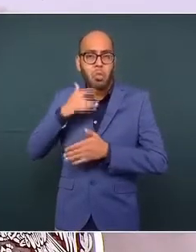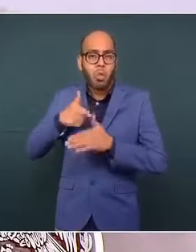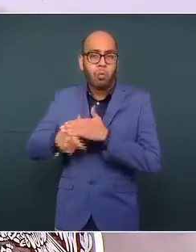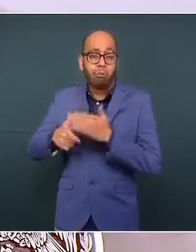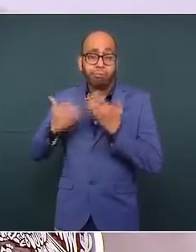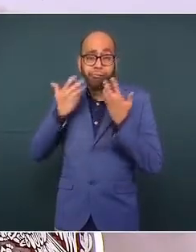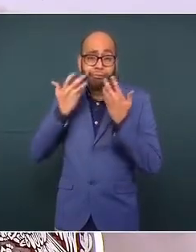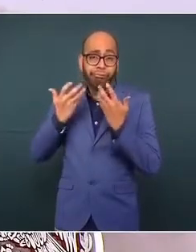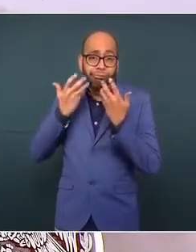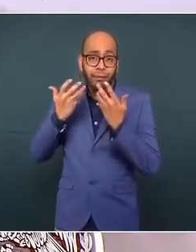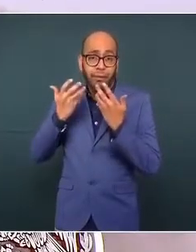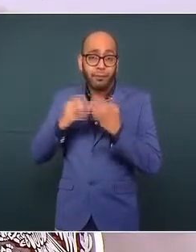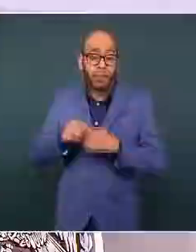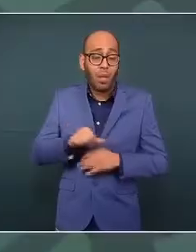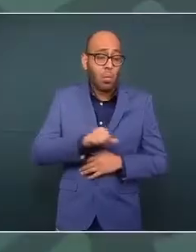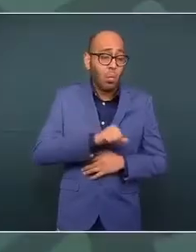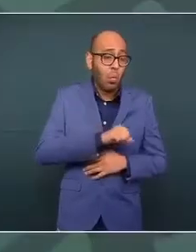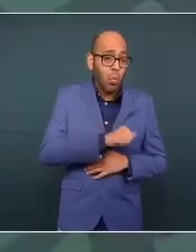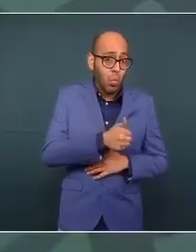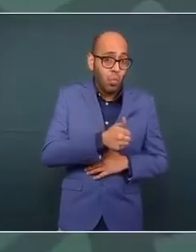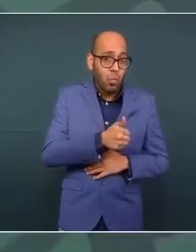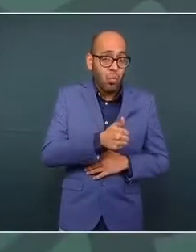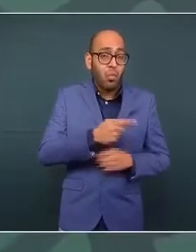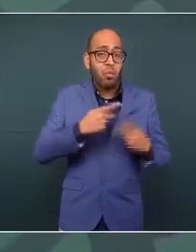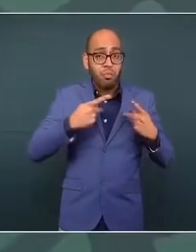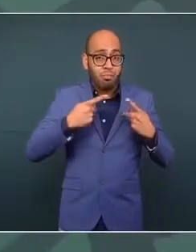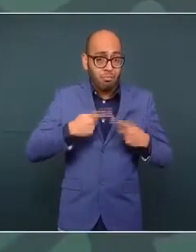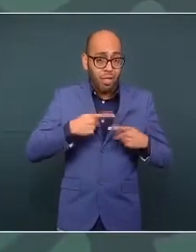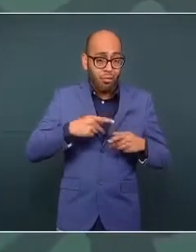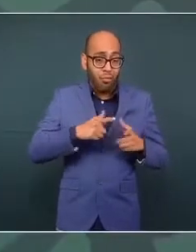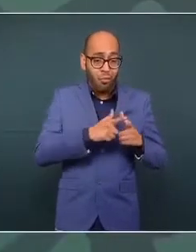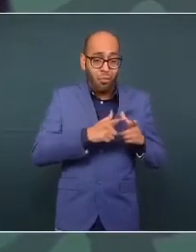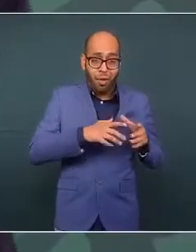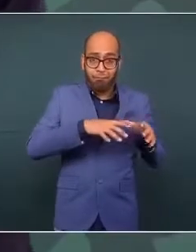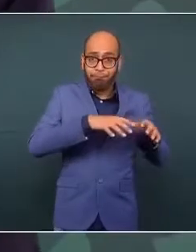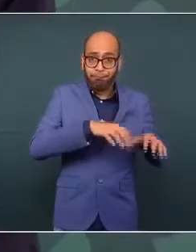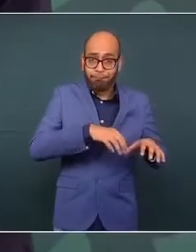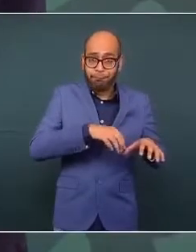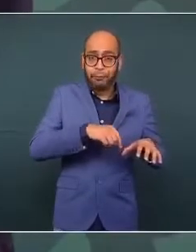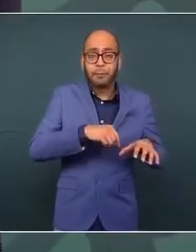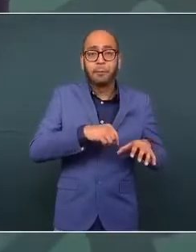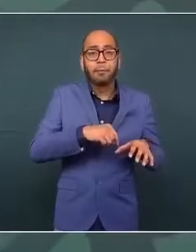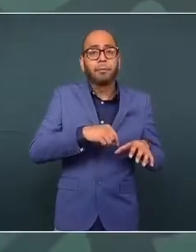Y reaccionario es el que